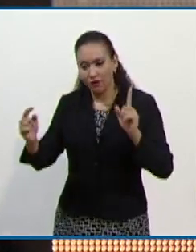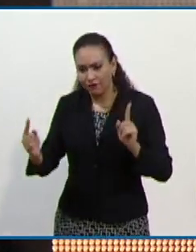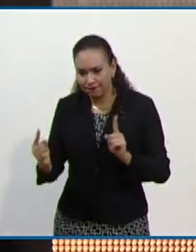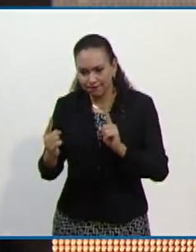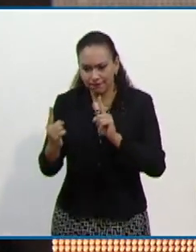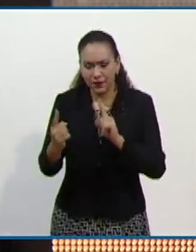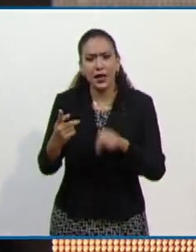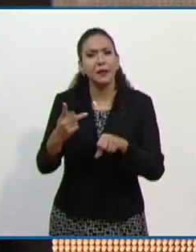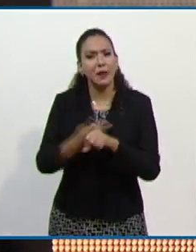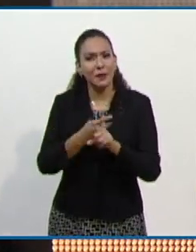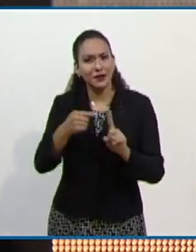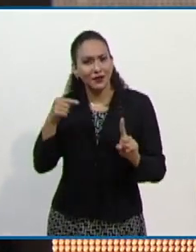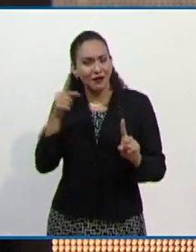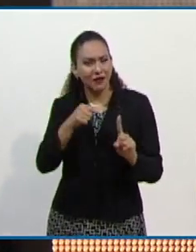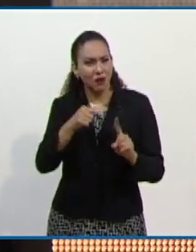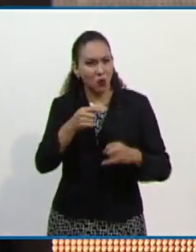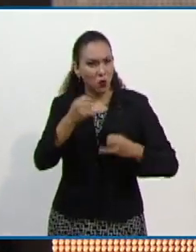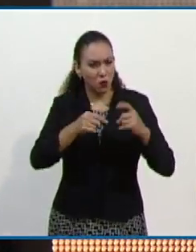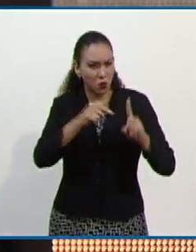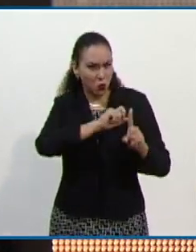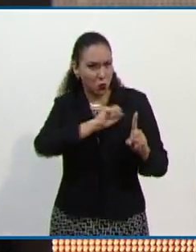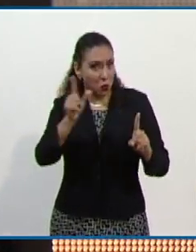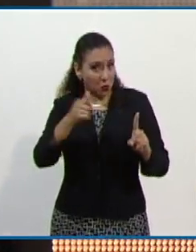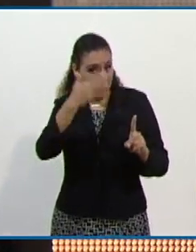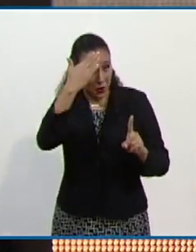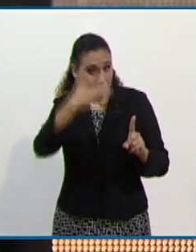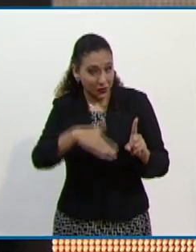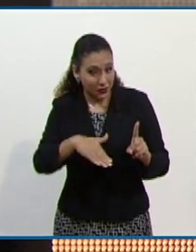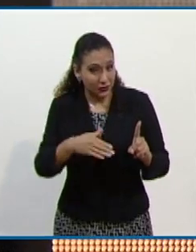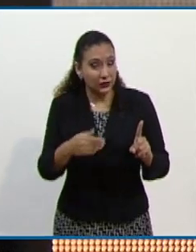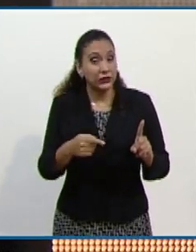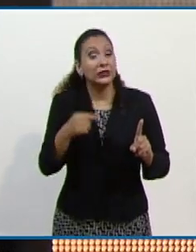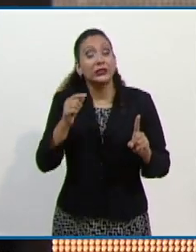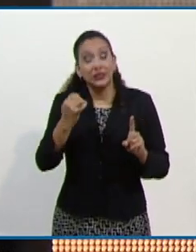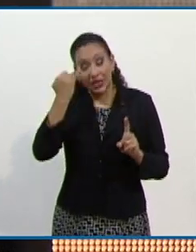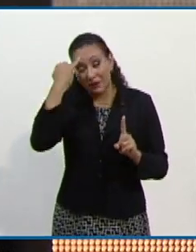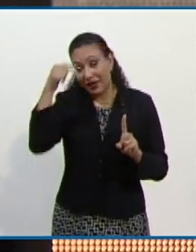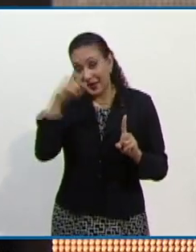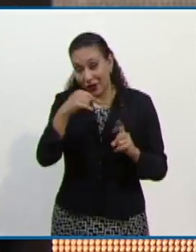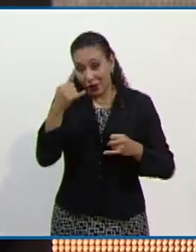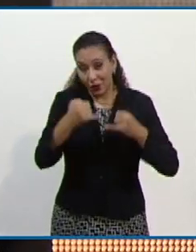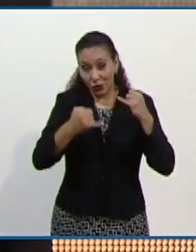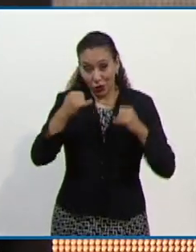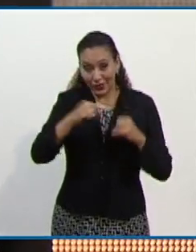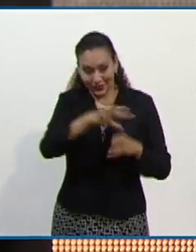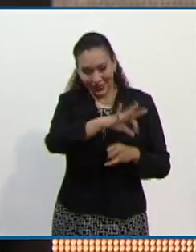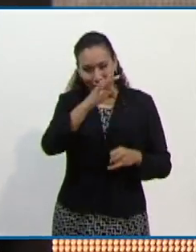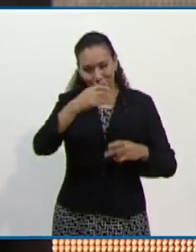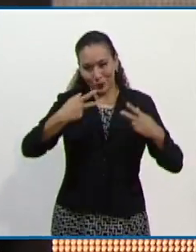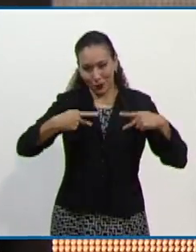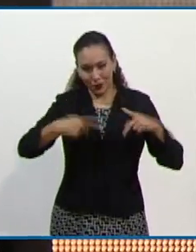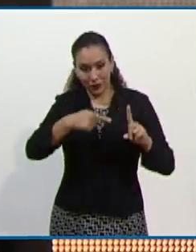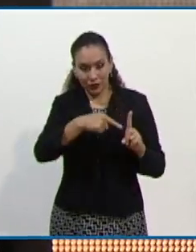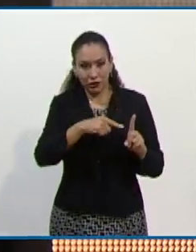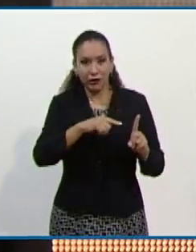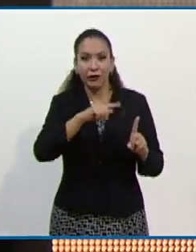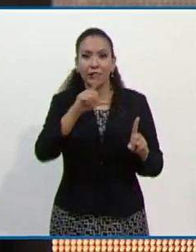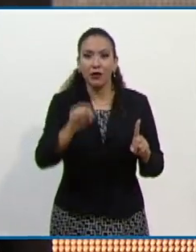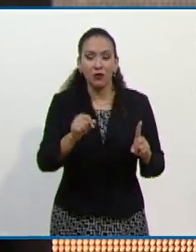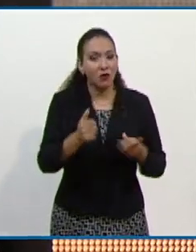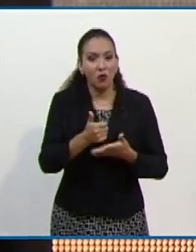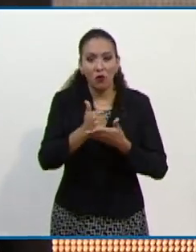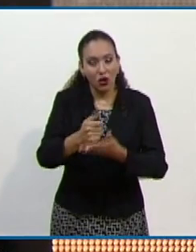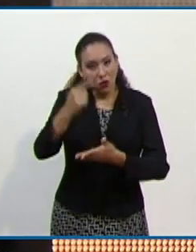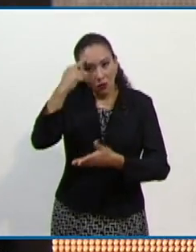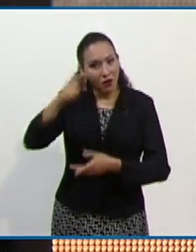mismas condiciones, que ese laudo, que esa ejecución y que ese juez finalmente está contraviniendo el interés público